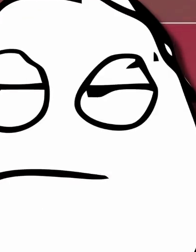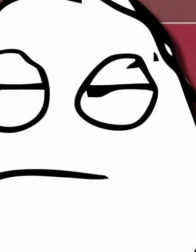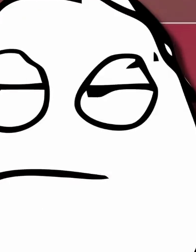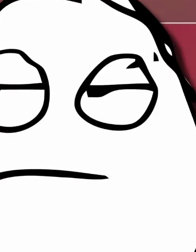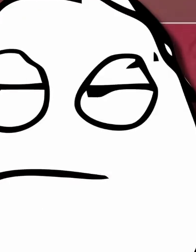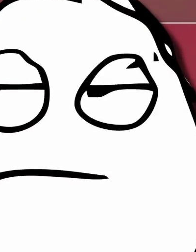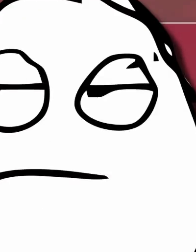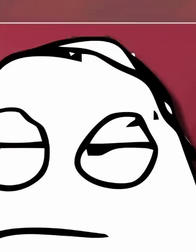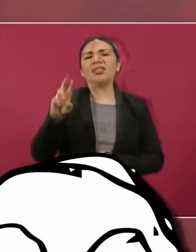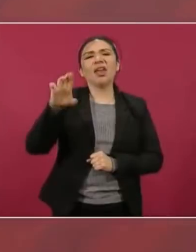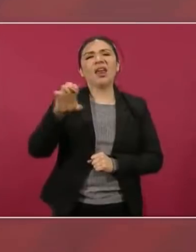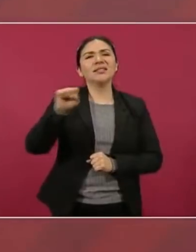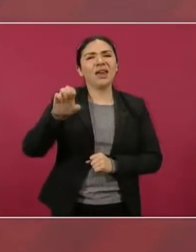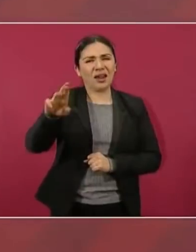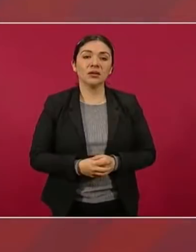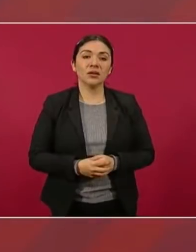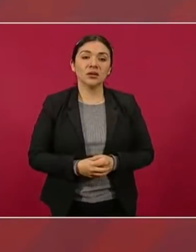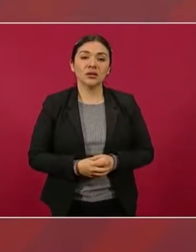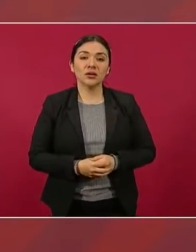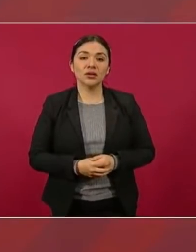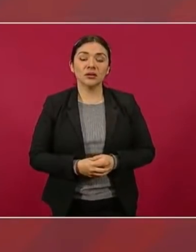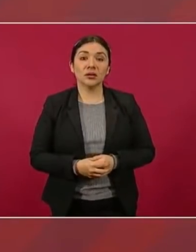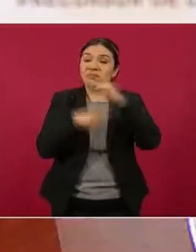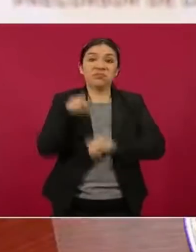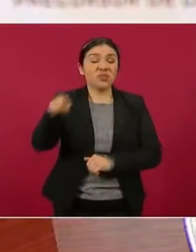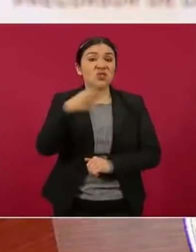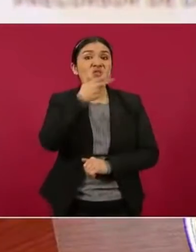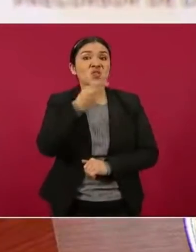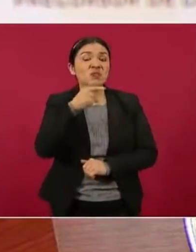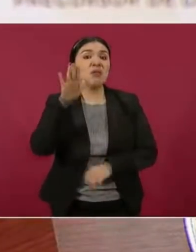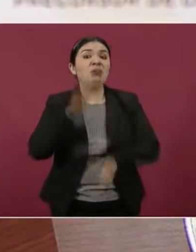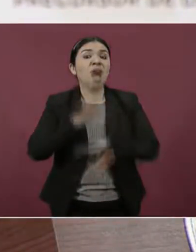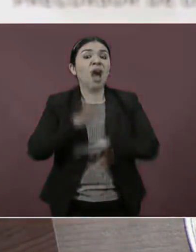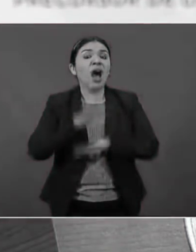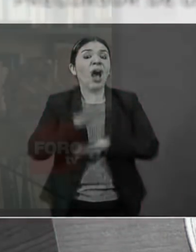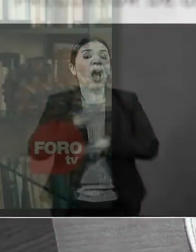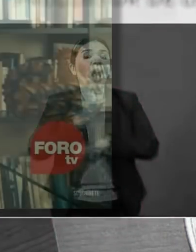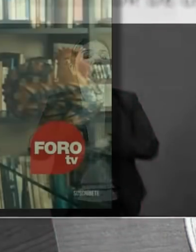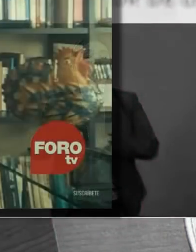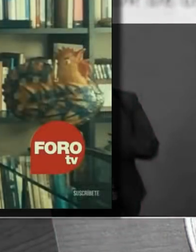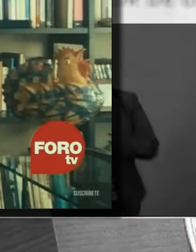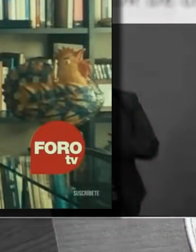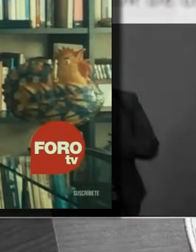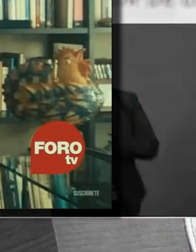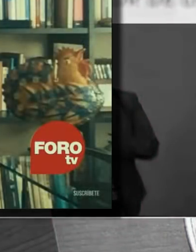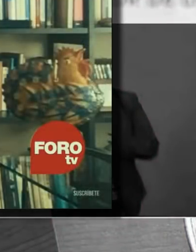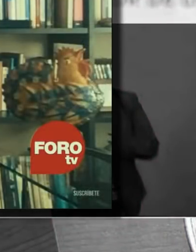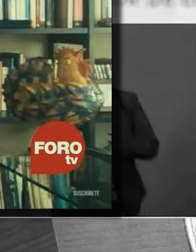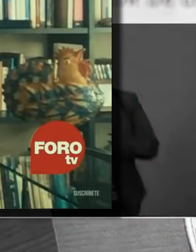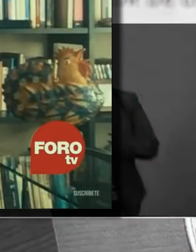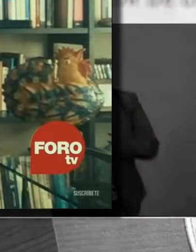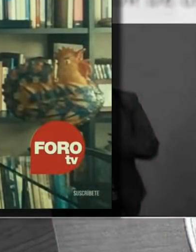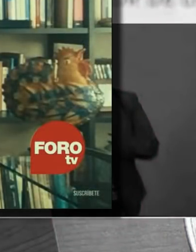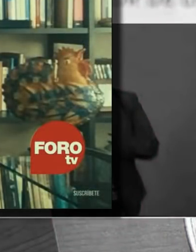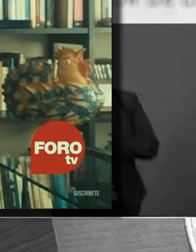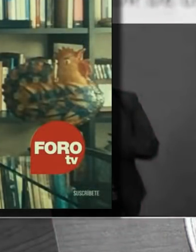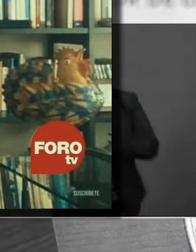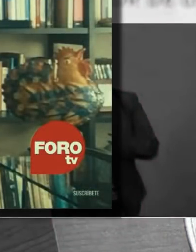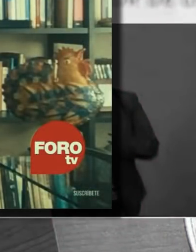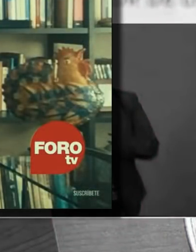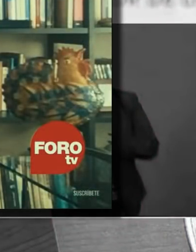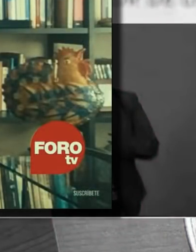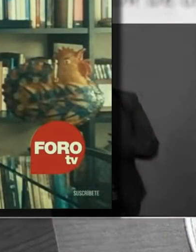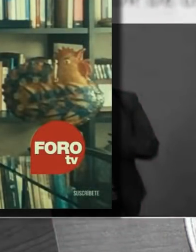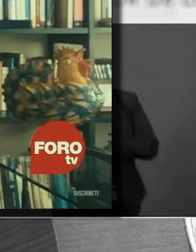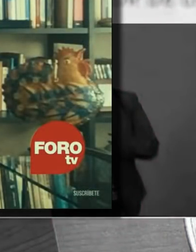señora? ¿Denise? Ya, no sea payaso. Acusándolo de acoso sexual. Que al saber que se había presentado una denuncia formal,